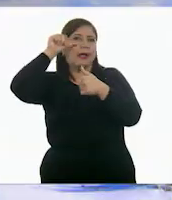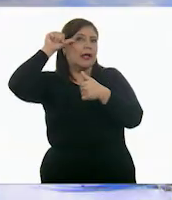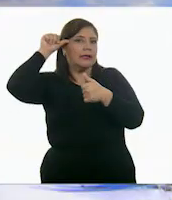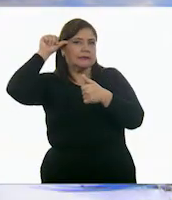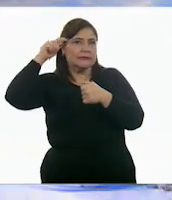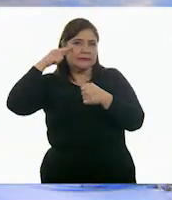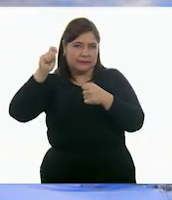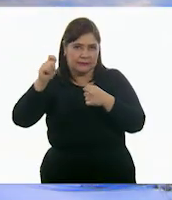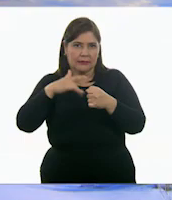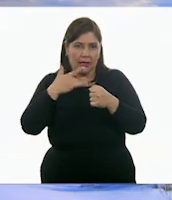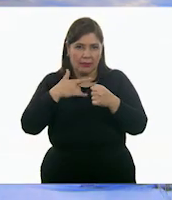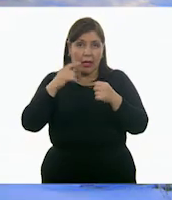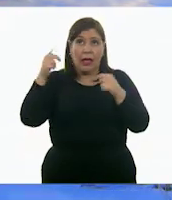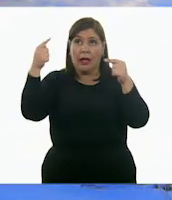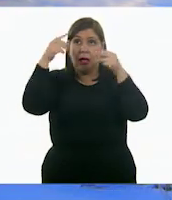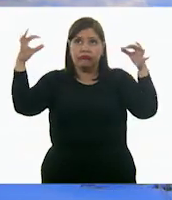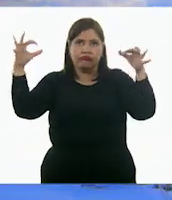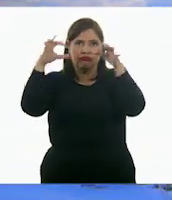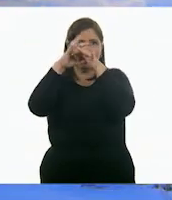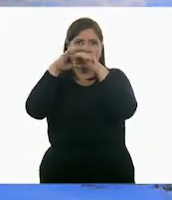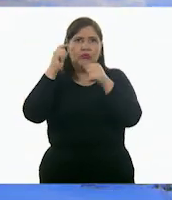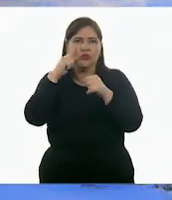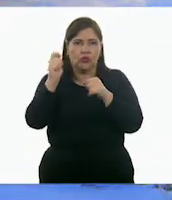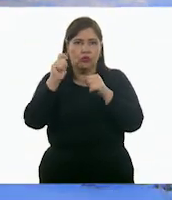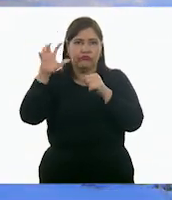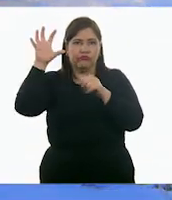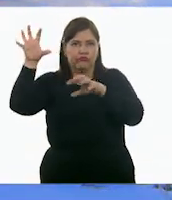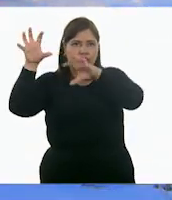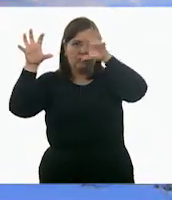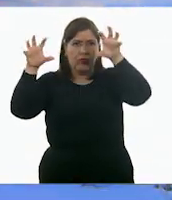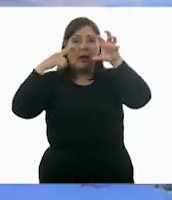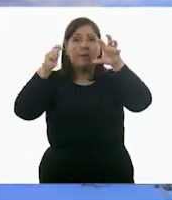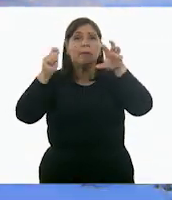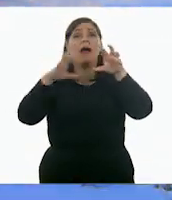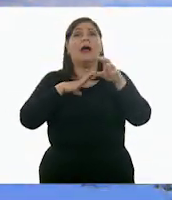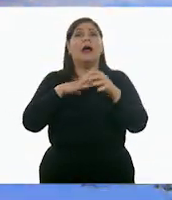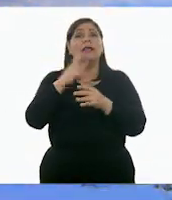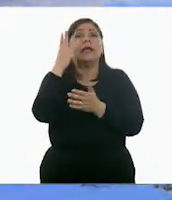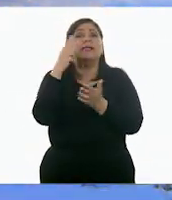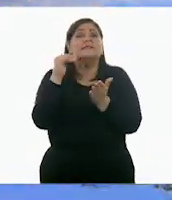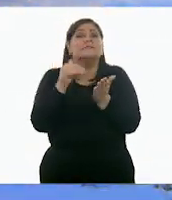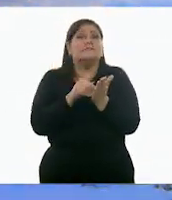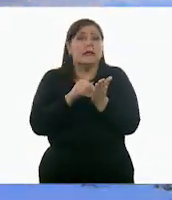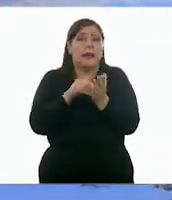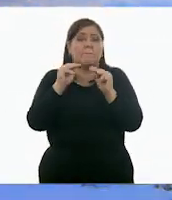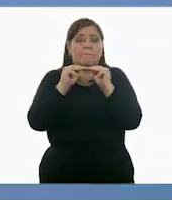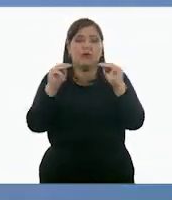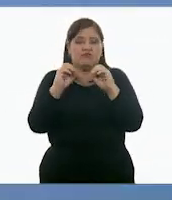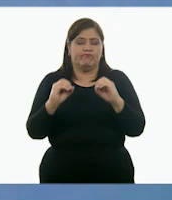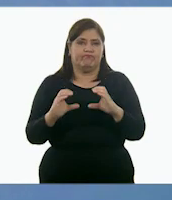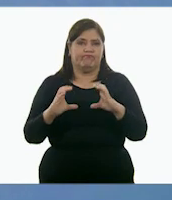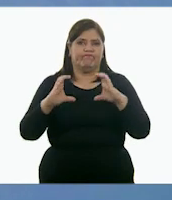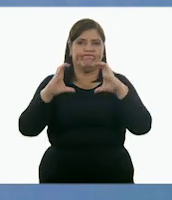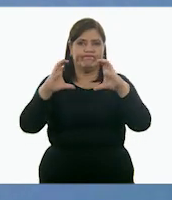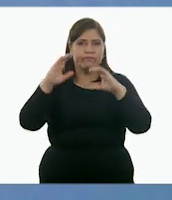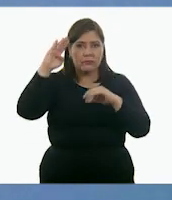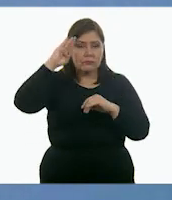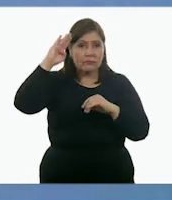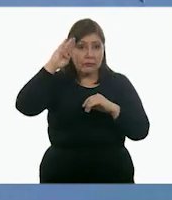puente de hielo entre ambos continentes alcanzó los 3.000 metros de espesor y formó un paso entre